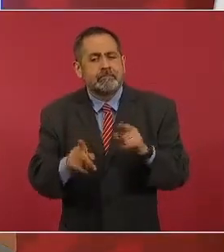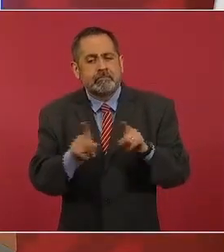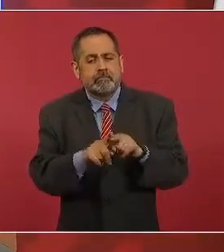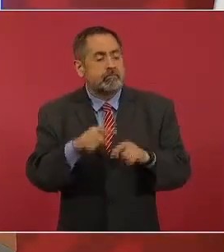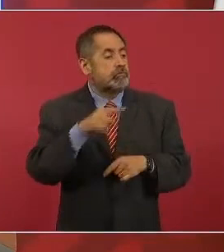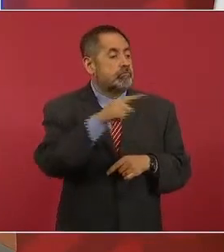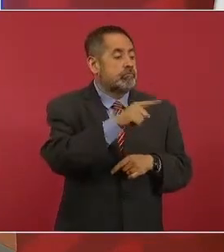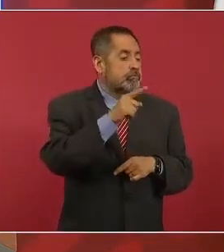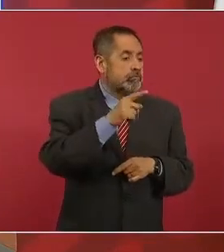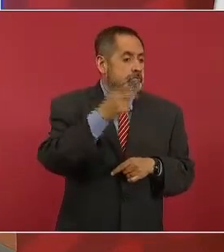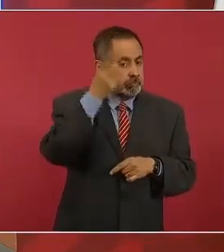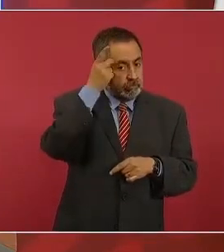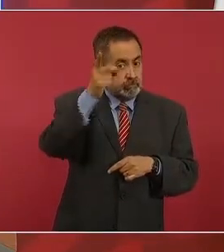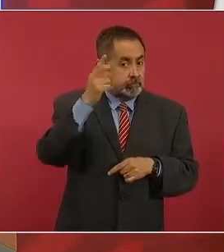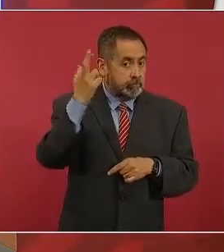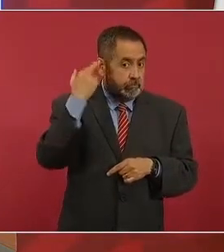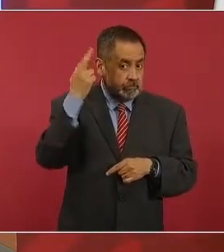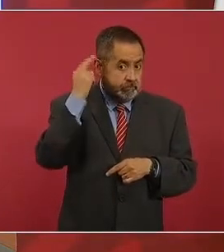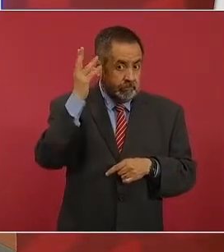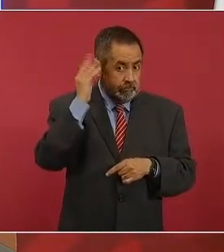aprieten